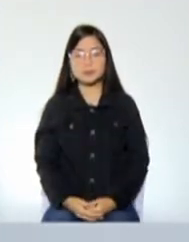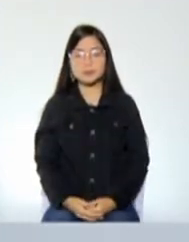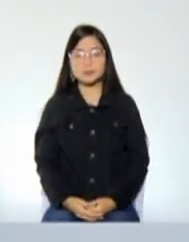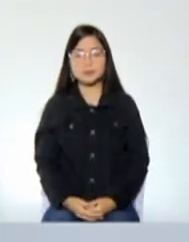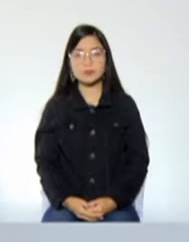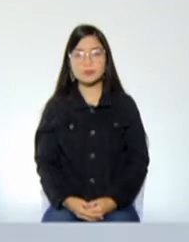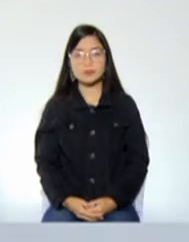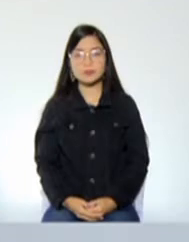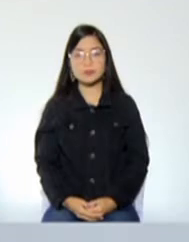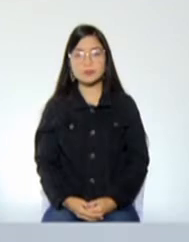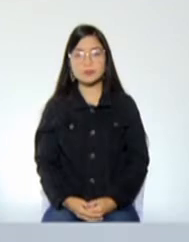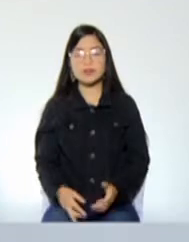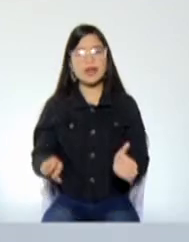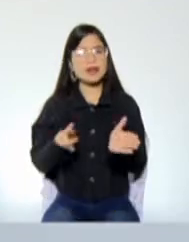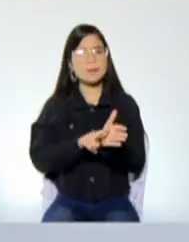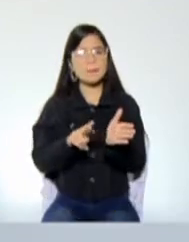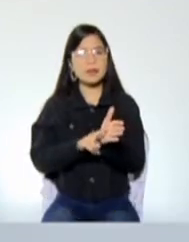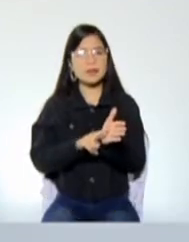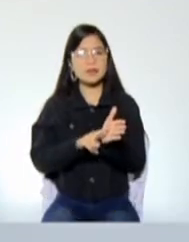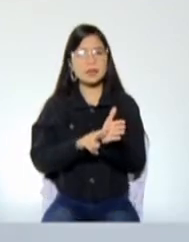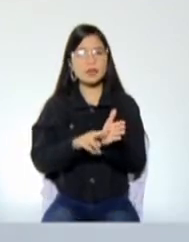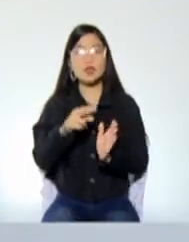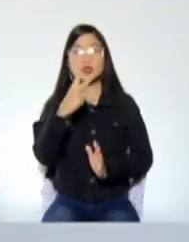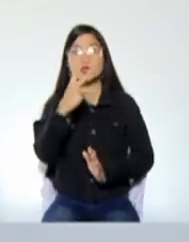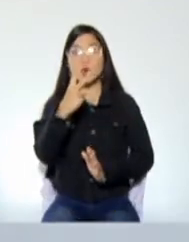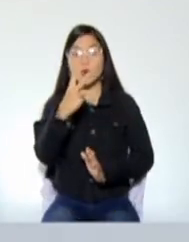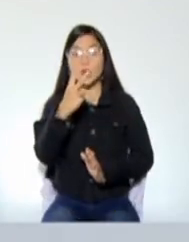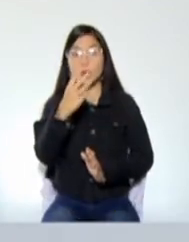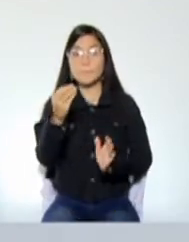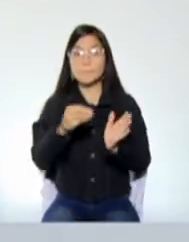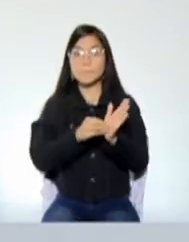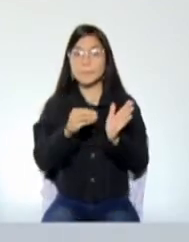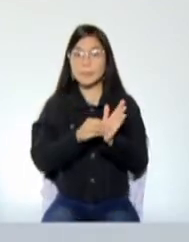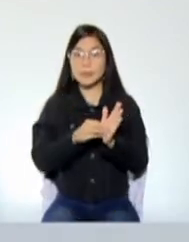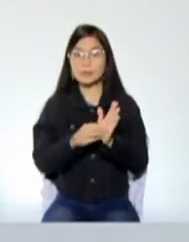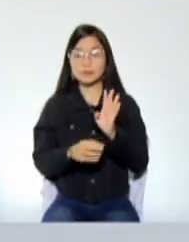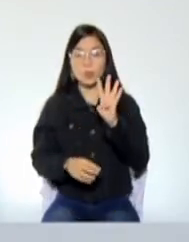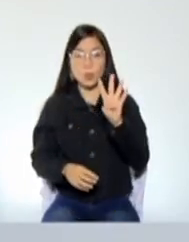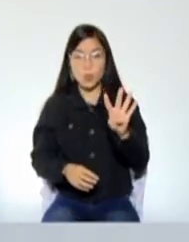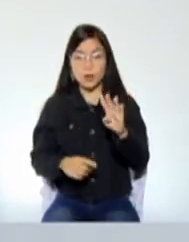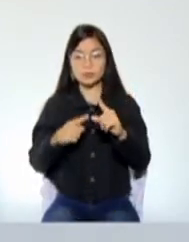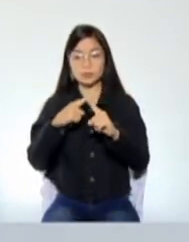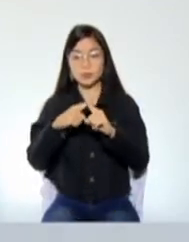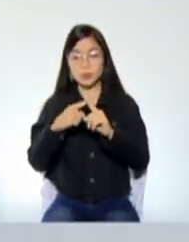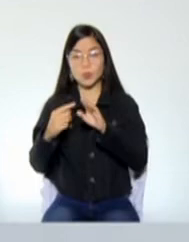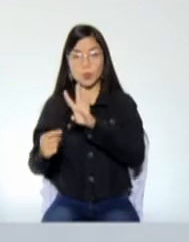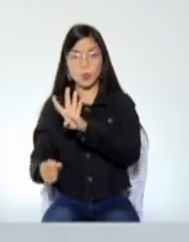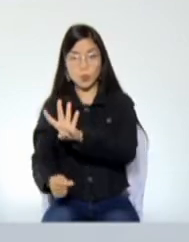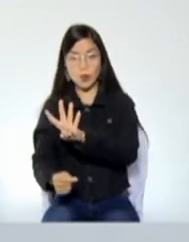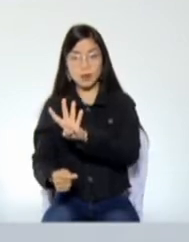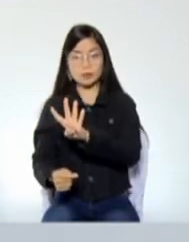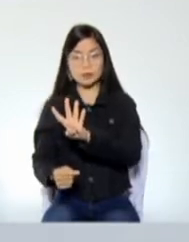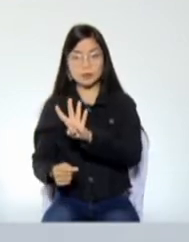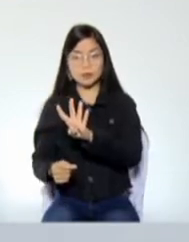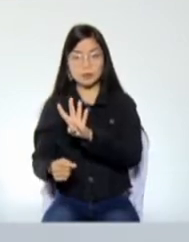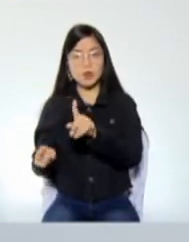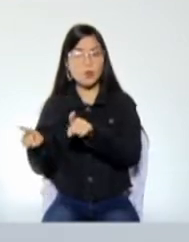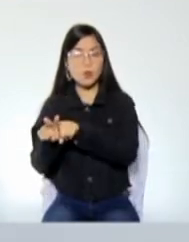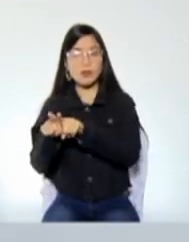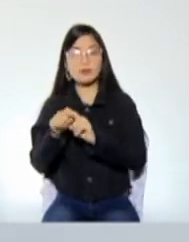¿Cuántas veces se va a repetir el 4? 2 veces. Entonces nosotros decimos que 4 por 4 es igual a